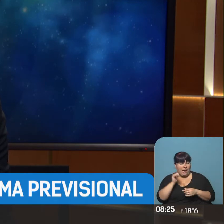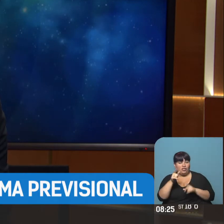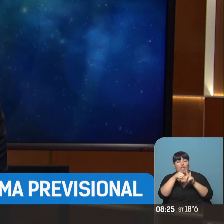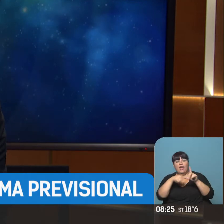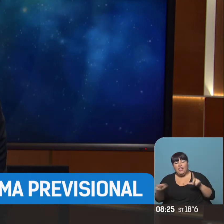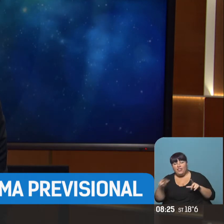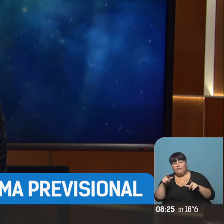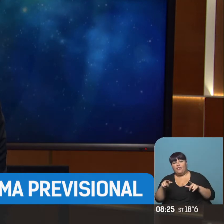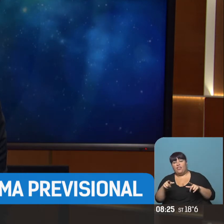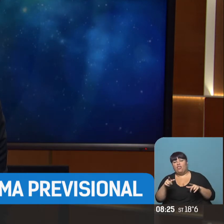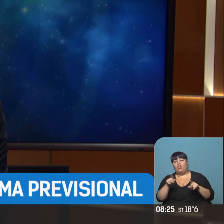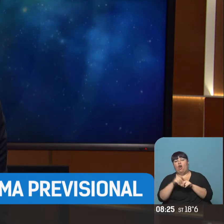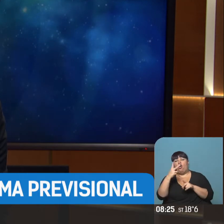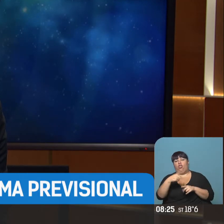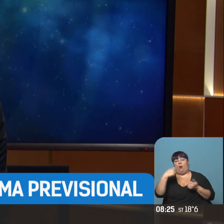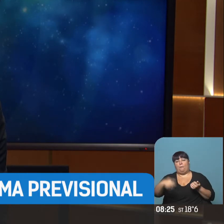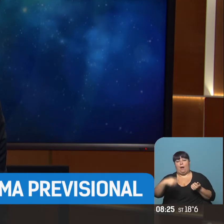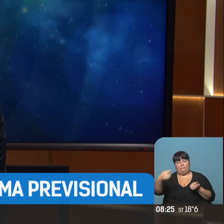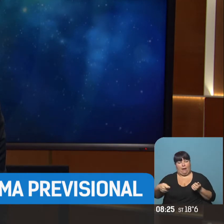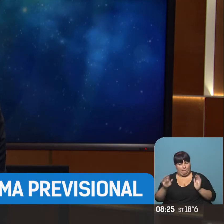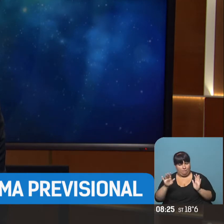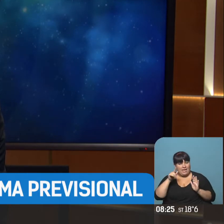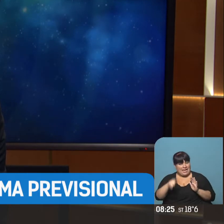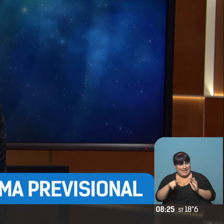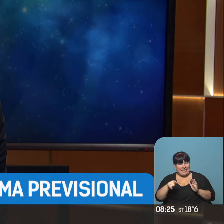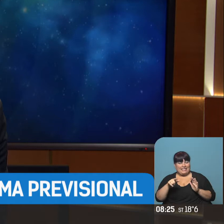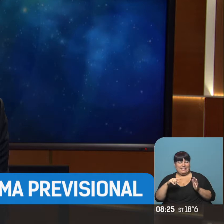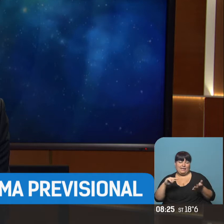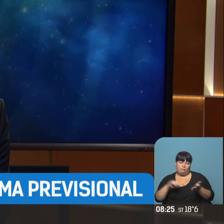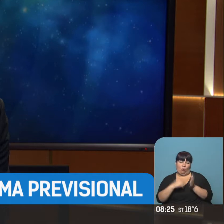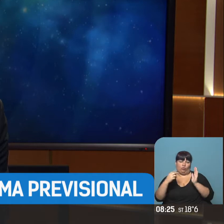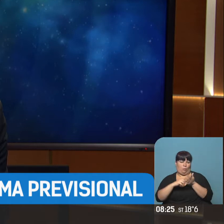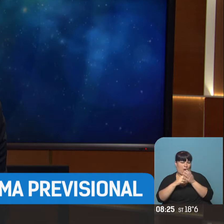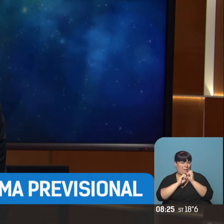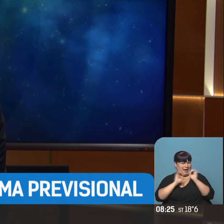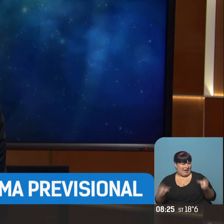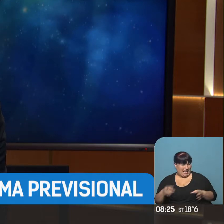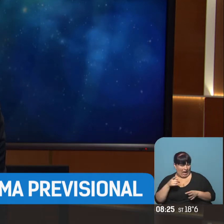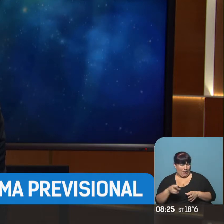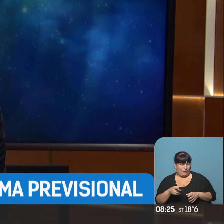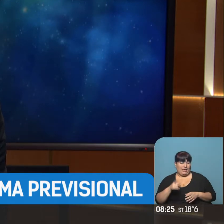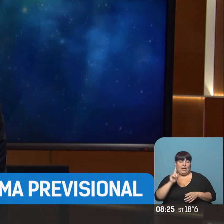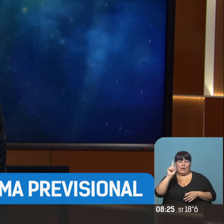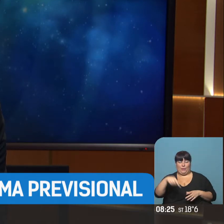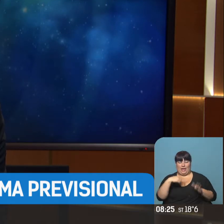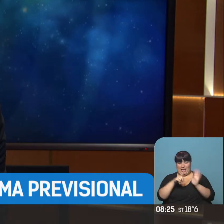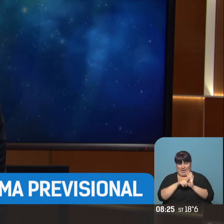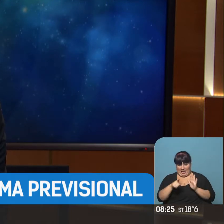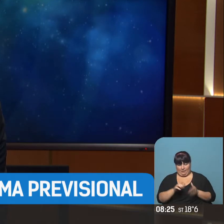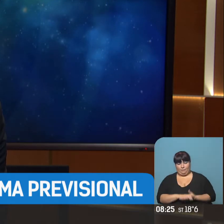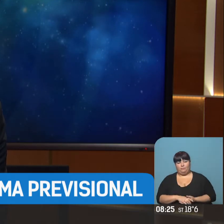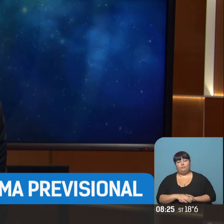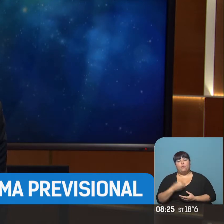esto en 2 pagos. Este es el gran problema que genera esta ley.